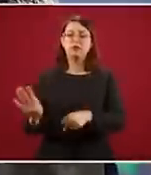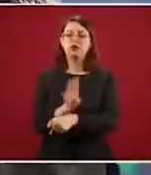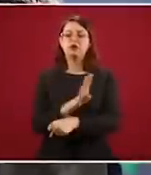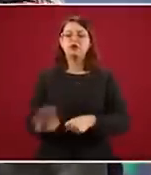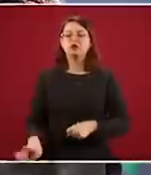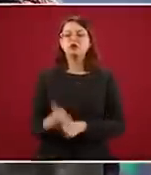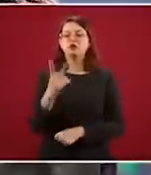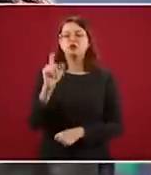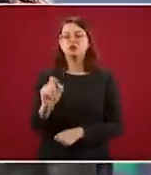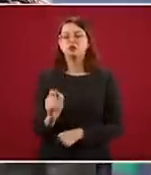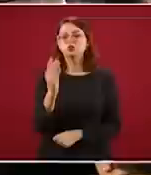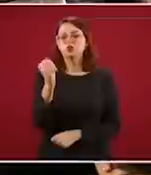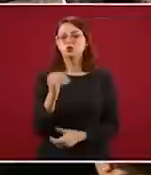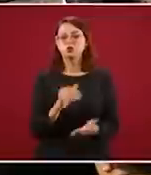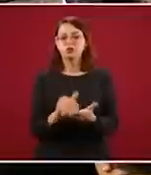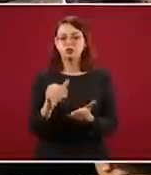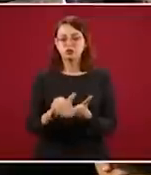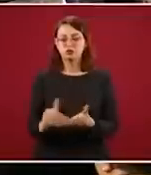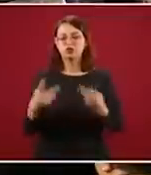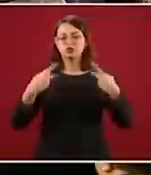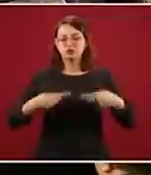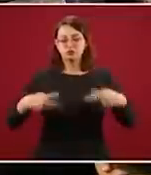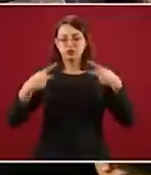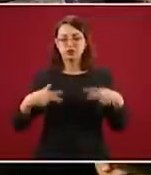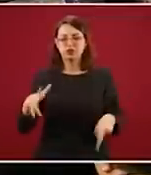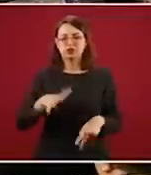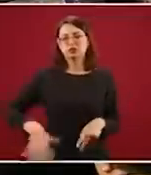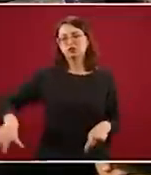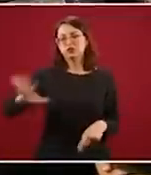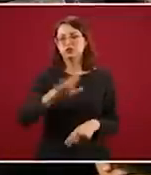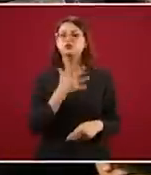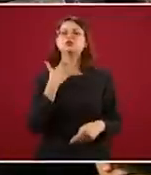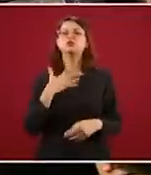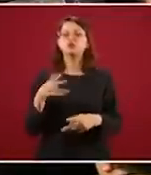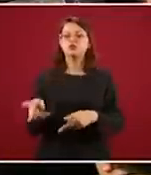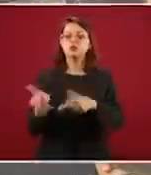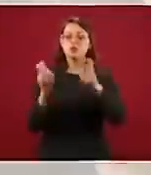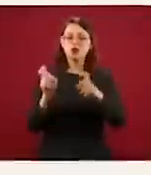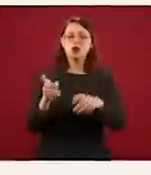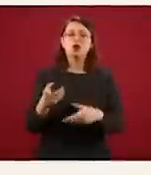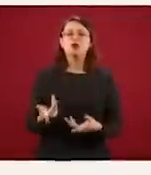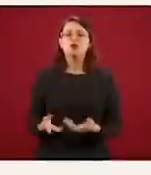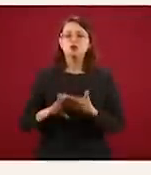habitantes, disuadiendo el robo de combustibles al erogarse